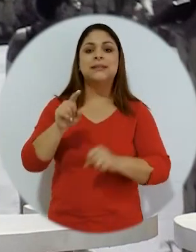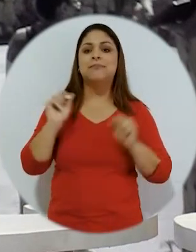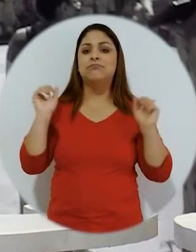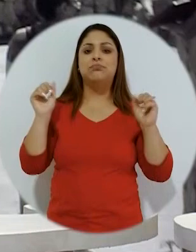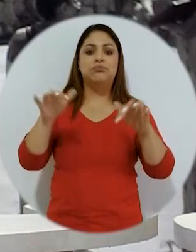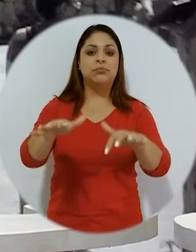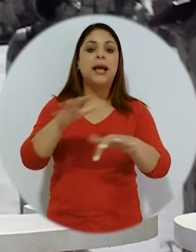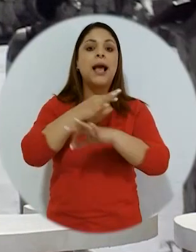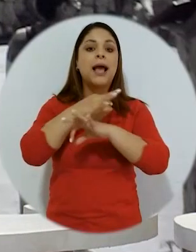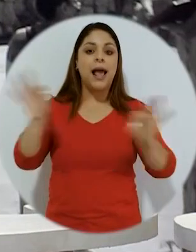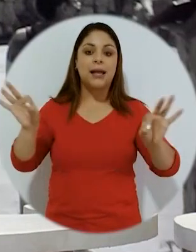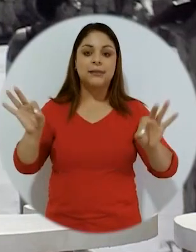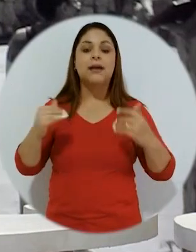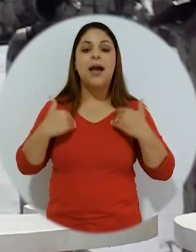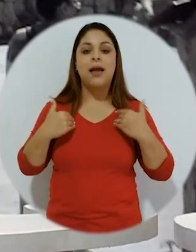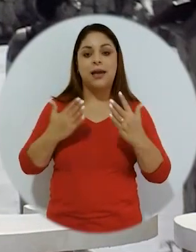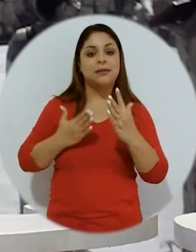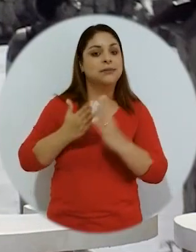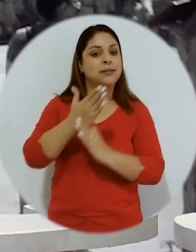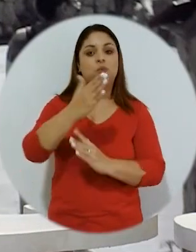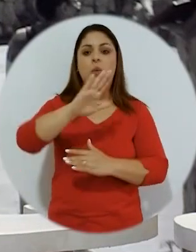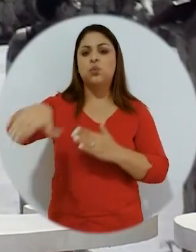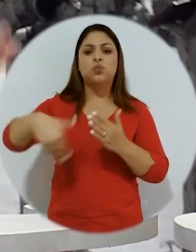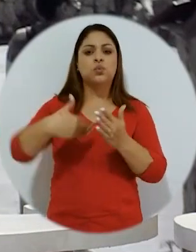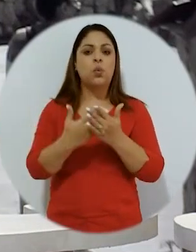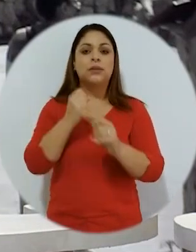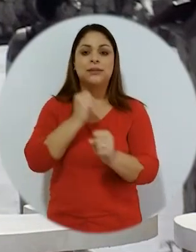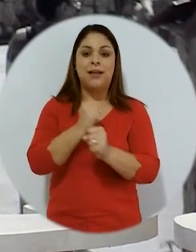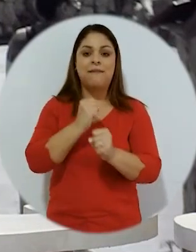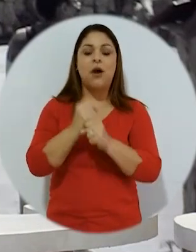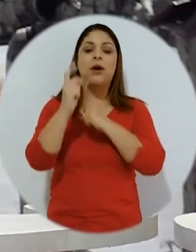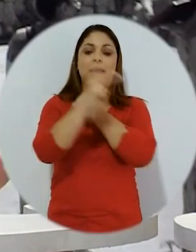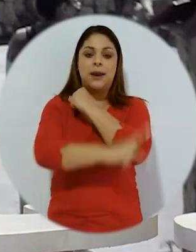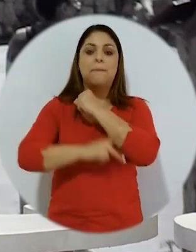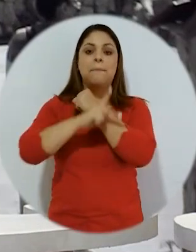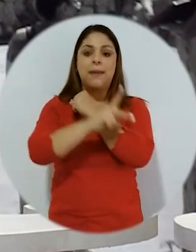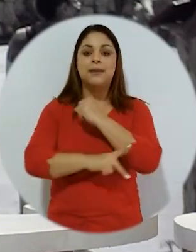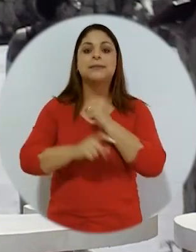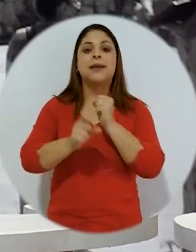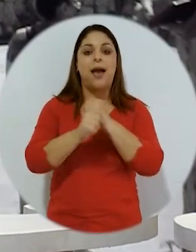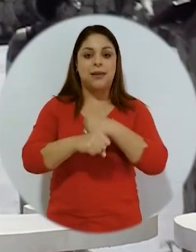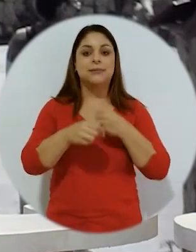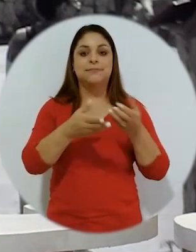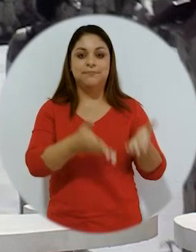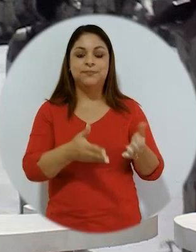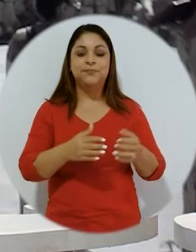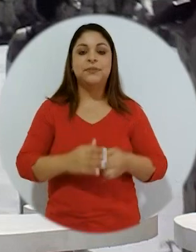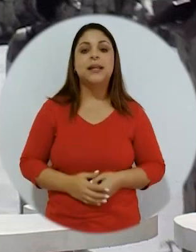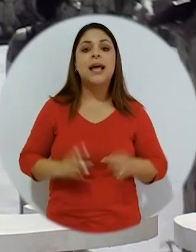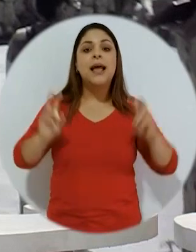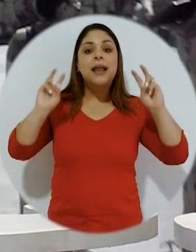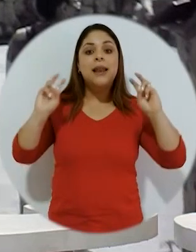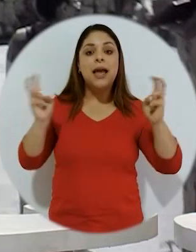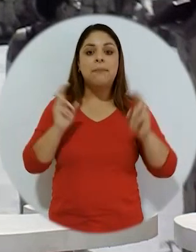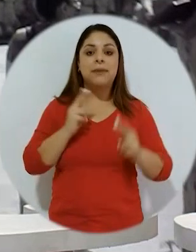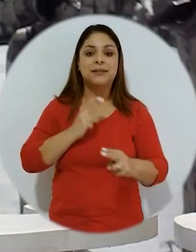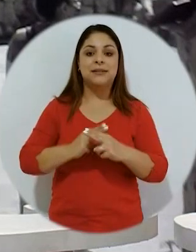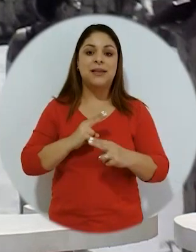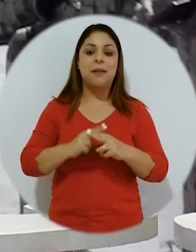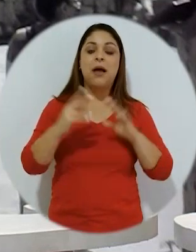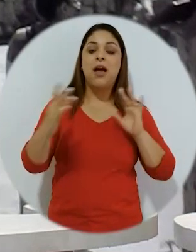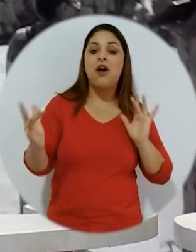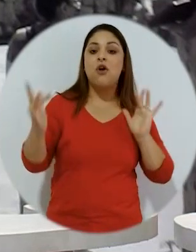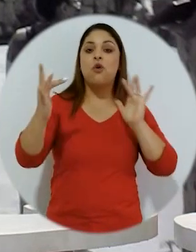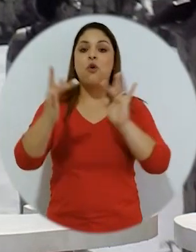Es un evento gratuito y donde se tiene acceso a todo este trabajo que se está haciendo en el país en esta materia. El lema